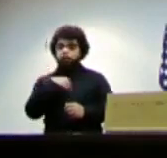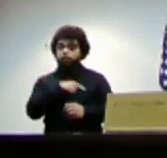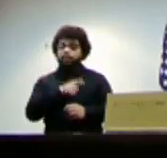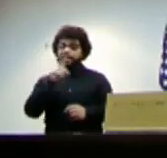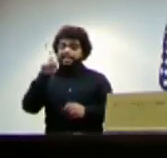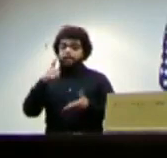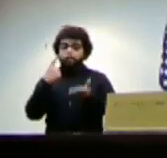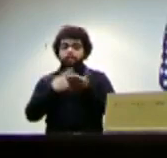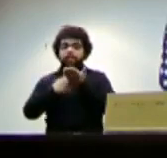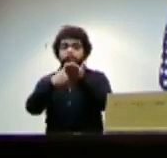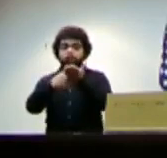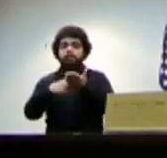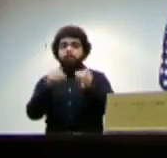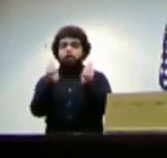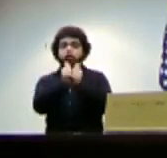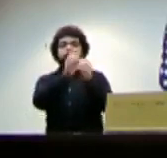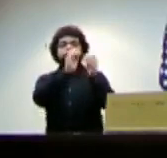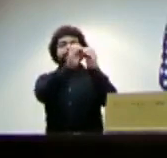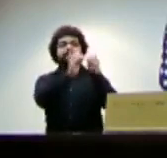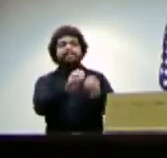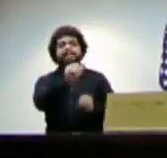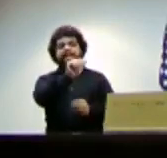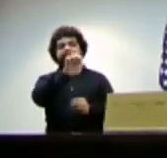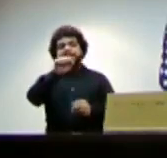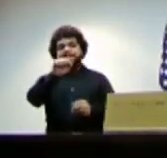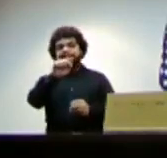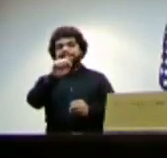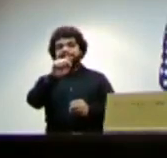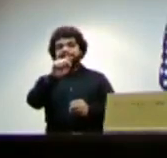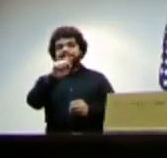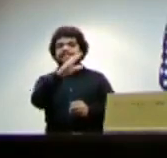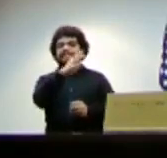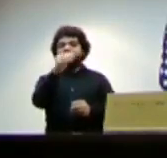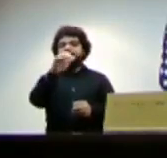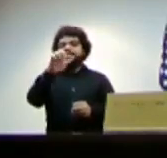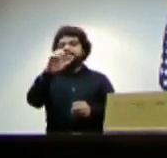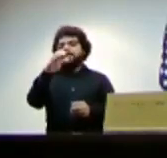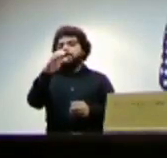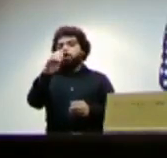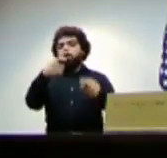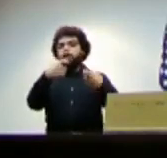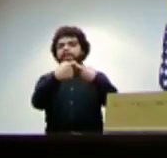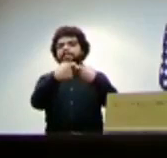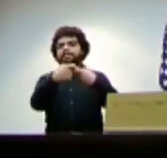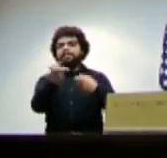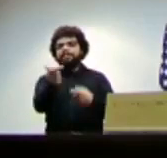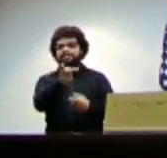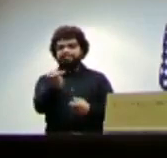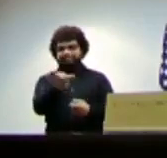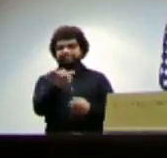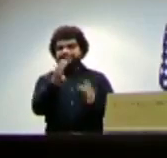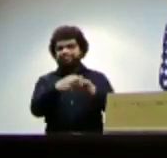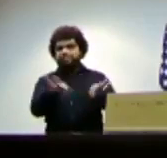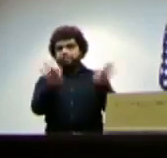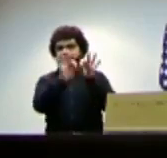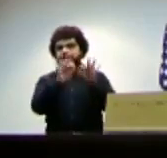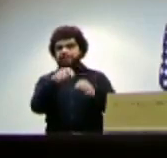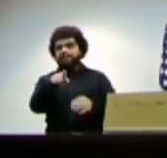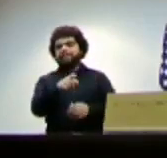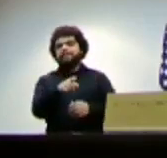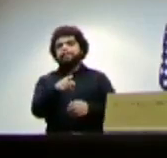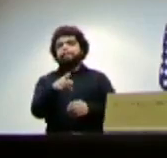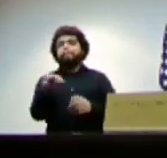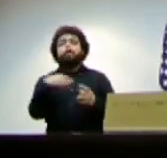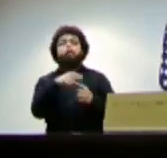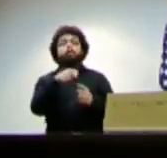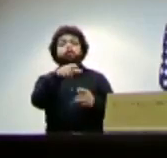con el mantenimiento de AES y Ecoeléctrica, que son unas unidades grandes e importantes, y depende de cuando ellos van a